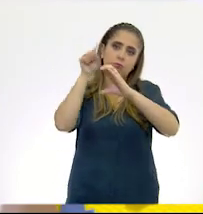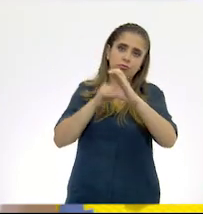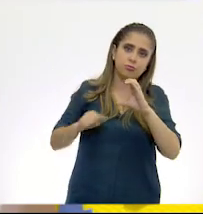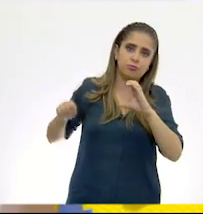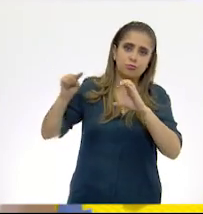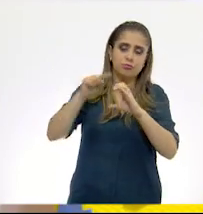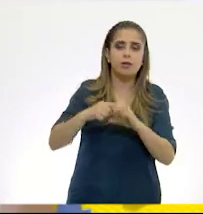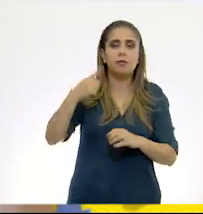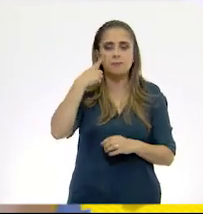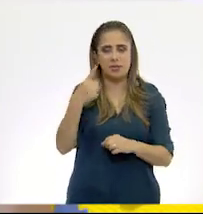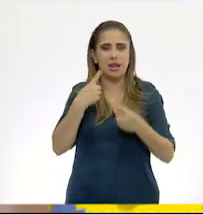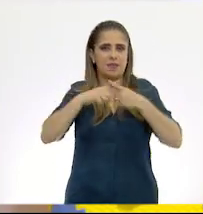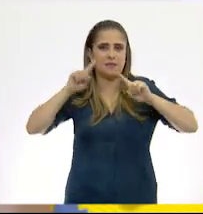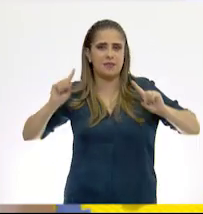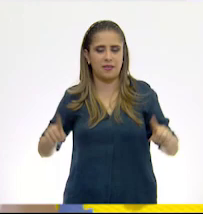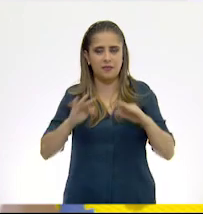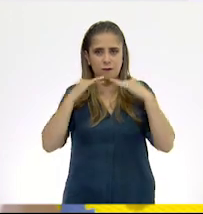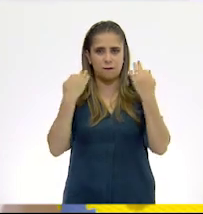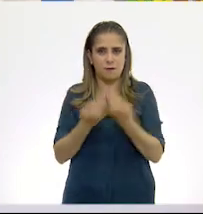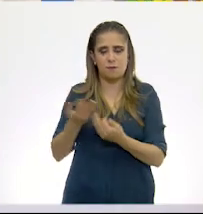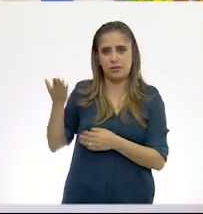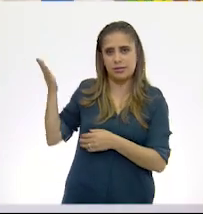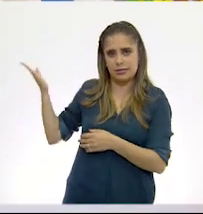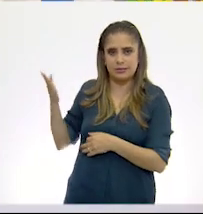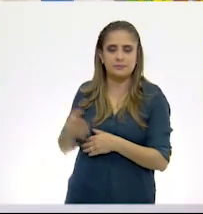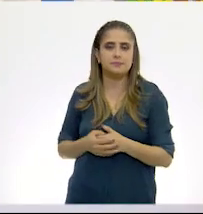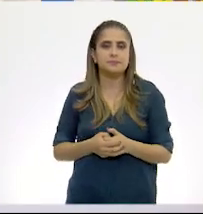vemos dos tipos de figuras? Muy bien, a ver.